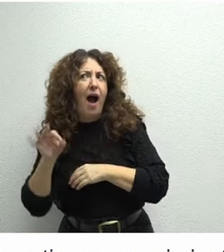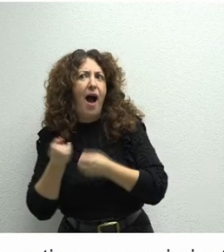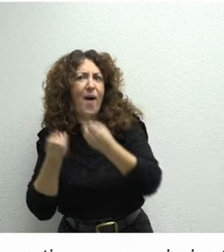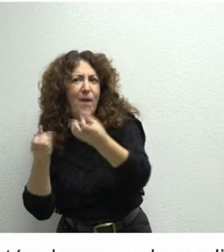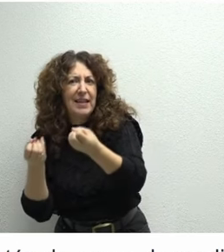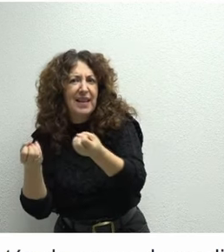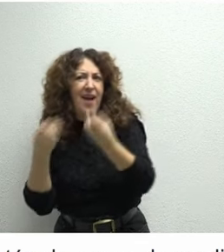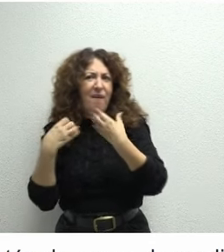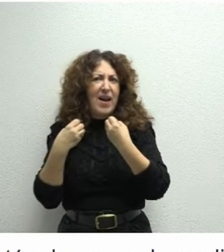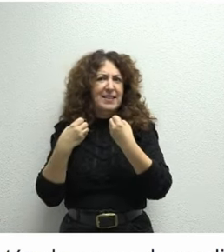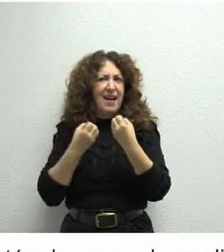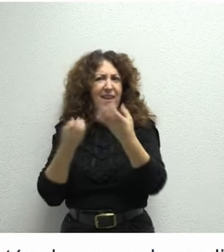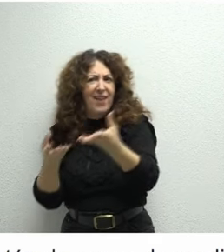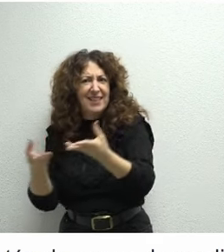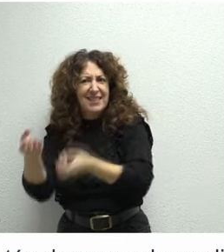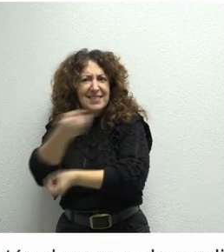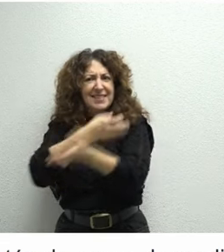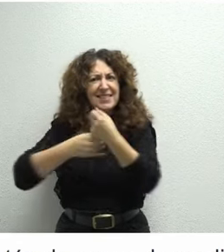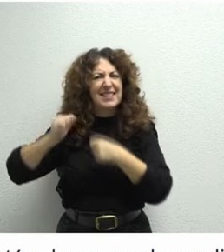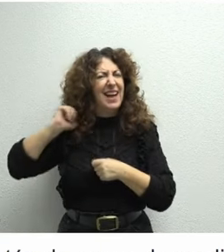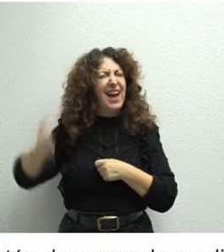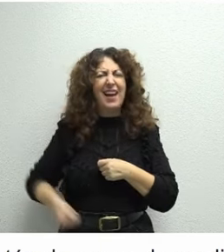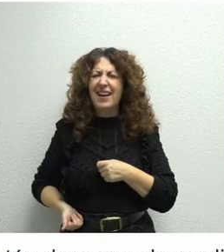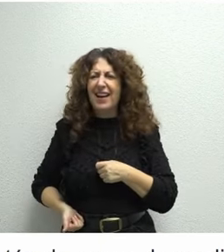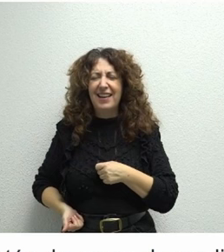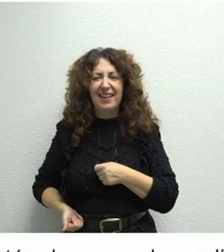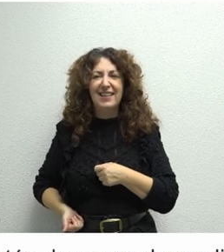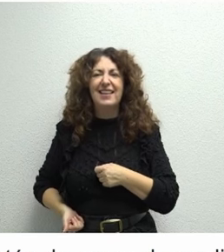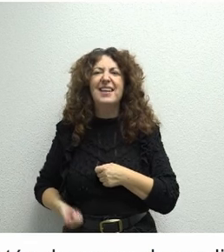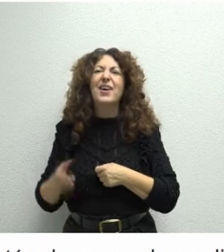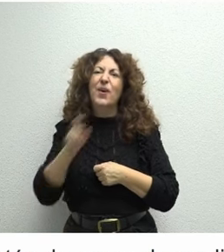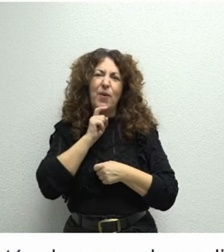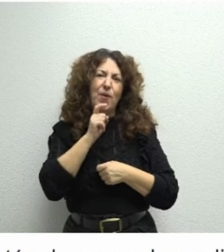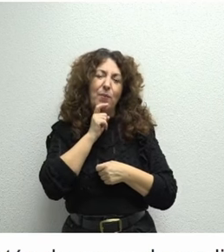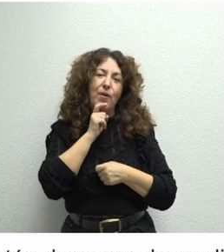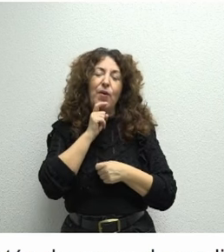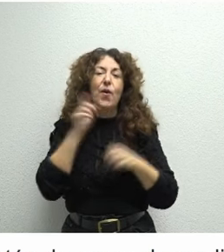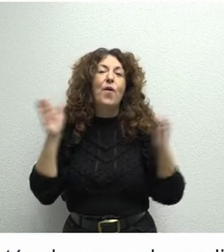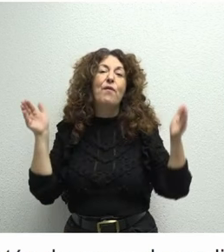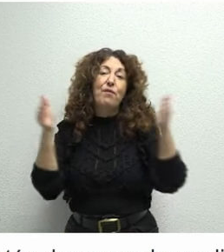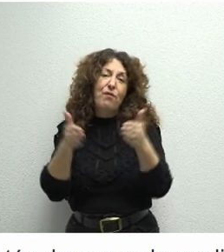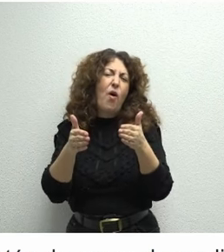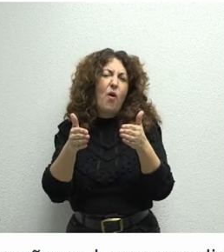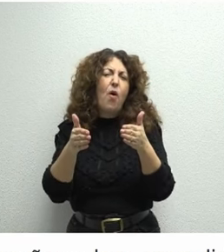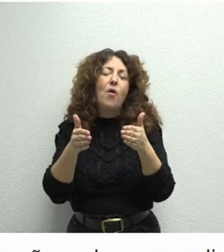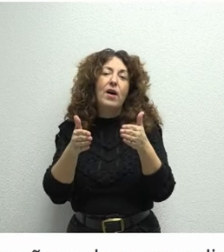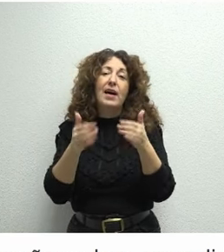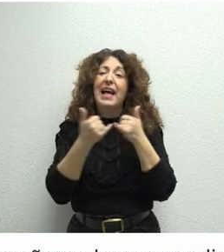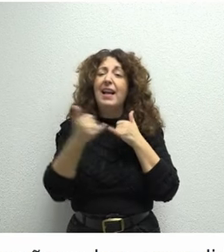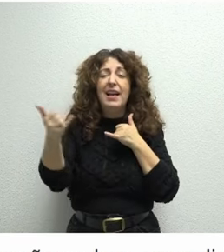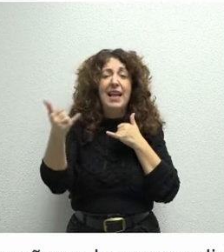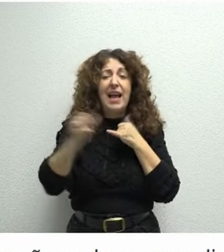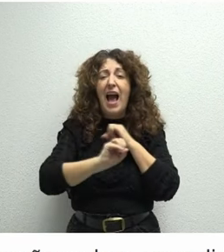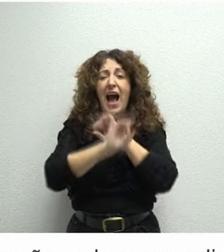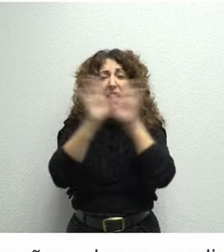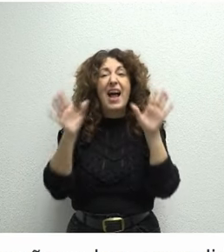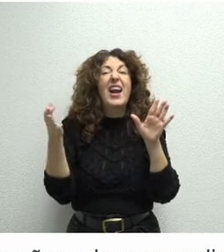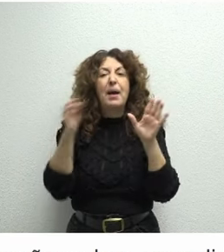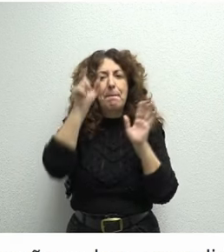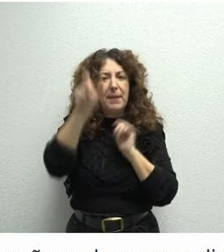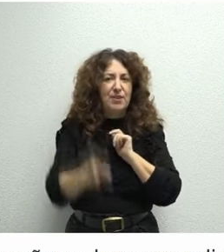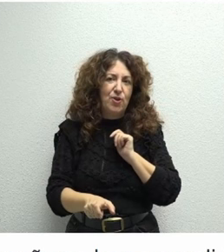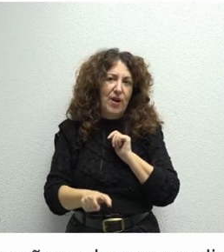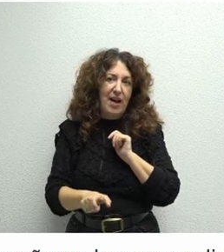y enriqueciéndolo Pero además enriqueciéndolo el foco y con una línea muy clara que es la persona en este caso